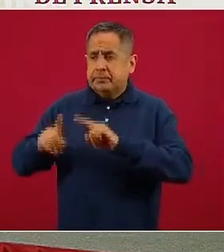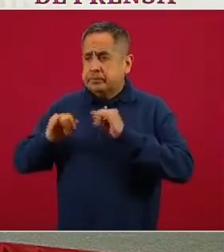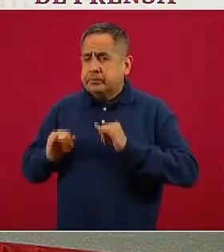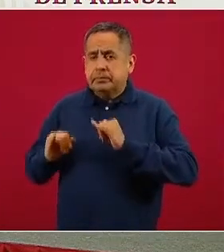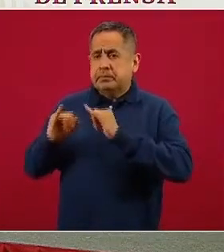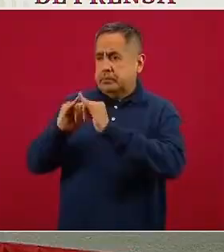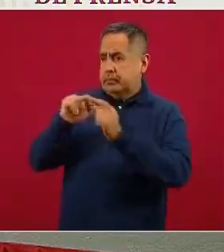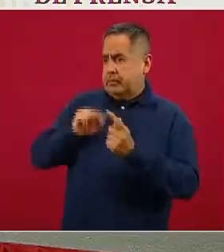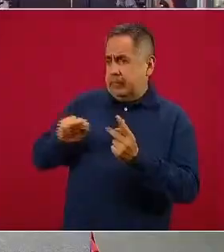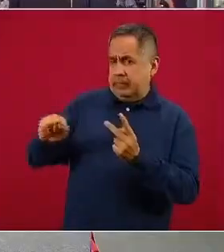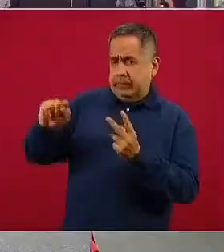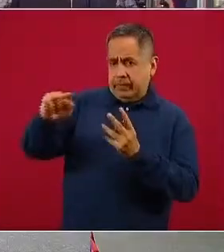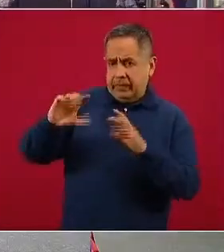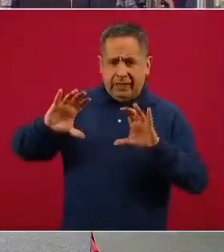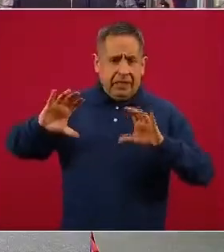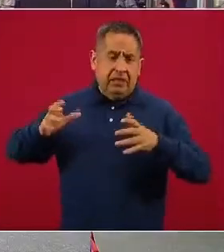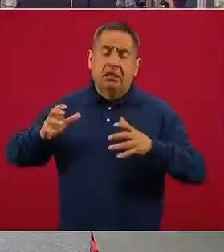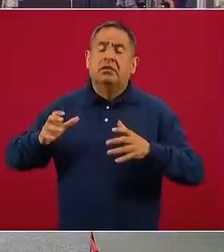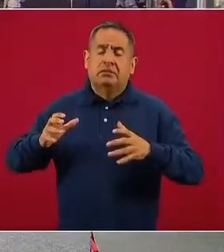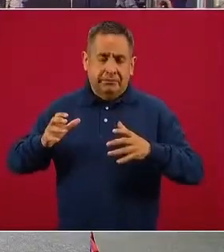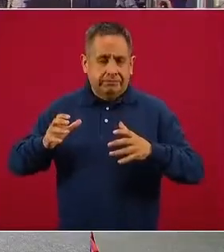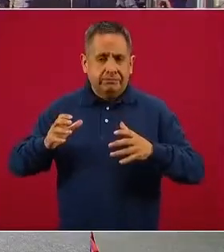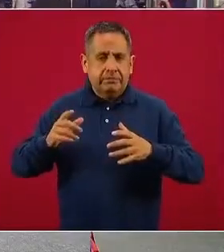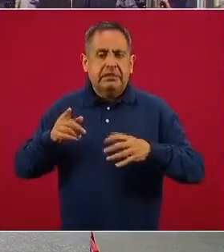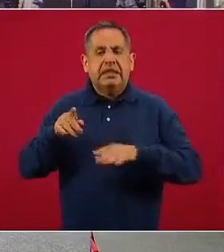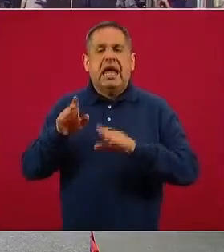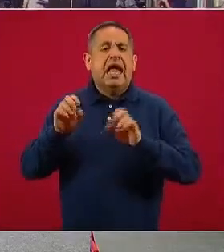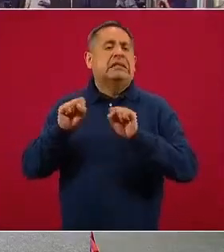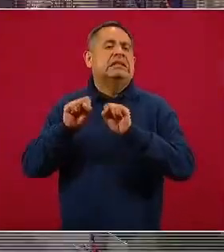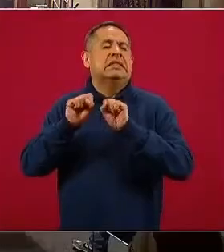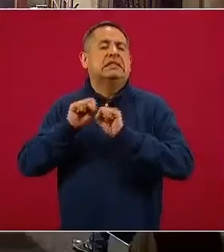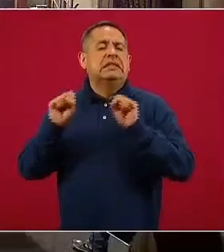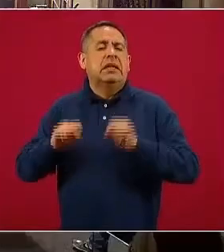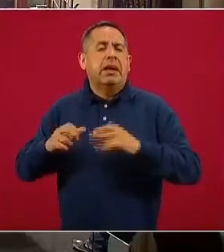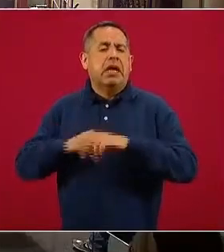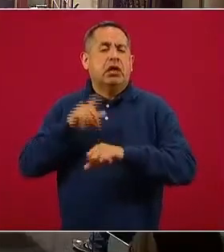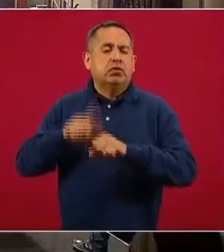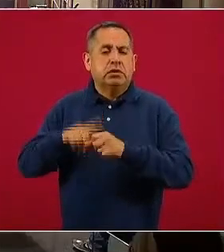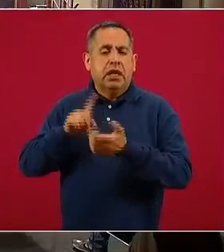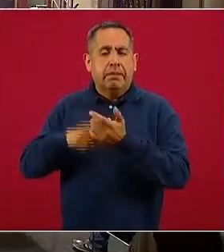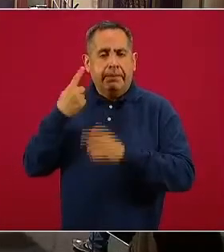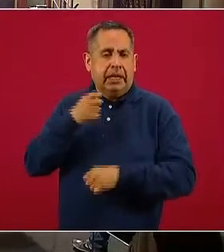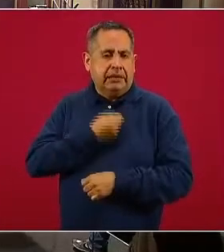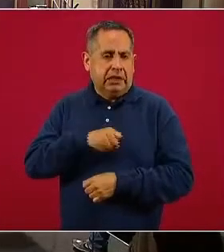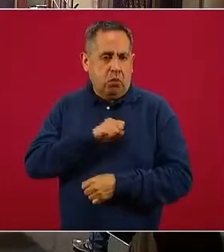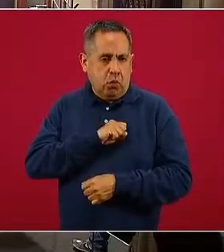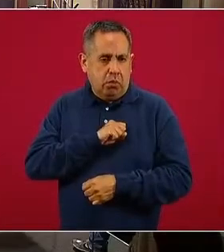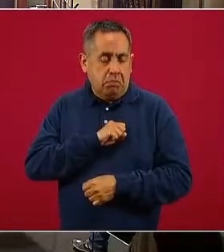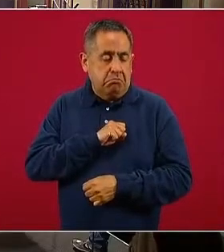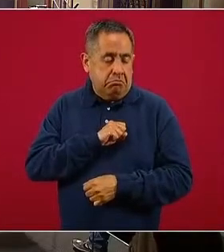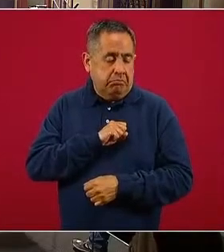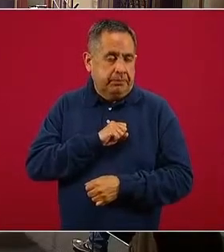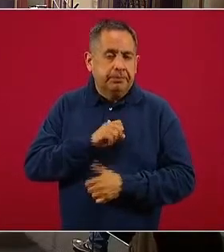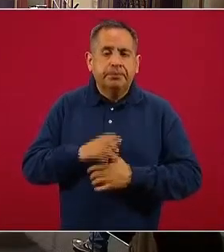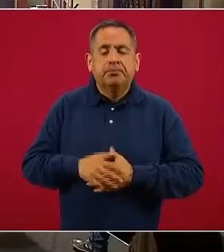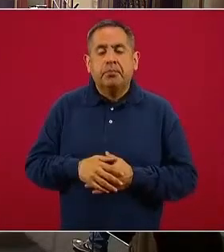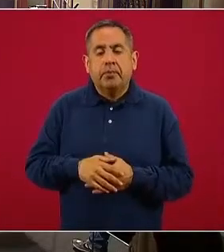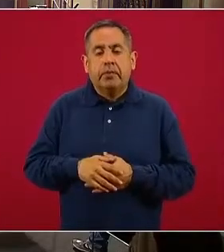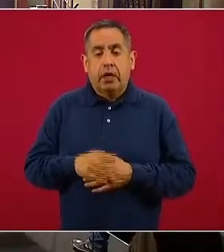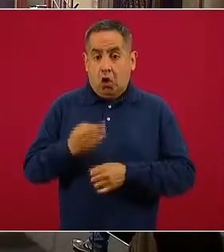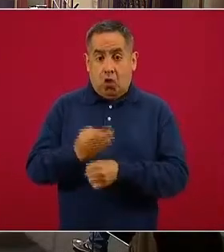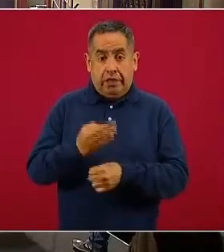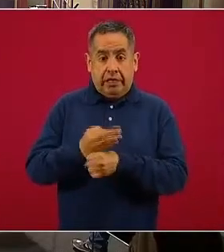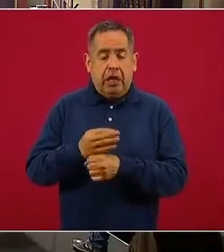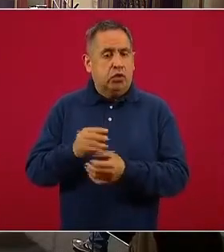las instituciones, lógicamente, que conforman el Sistema Nacional de Salud en México. Precisamente en estos